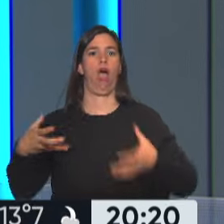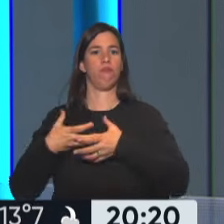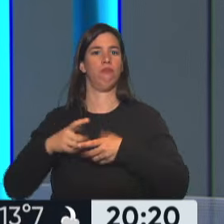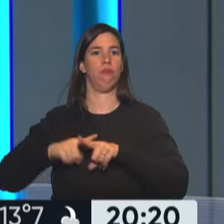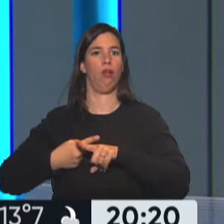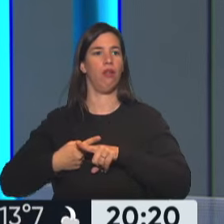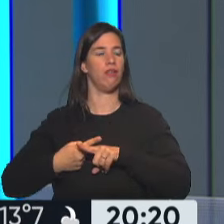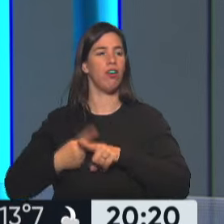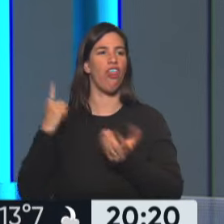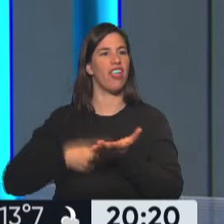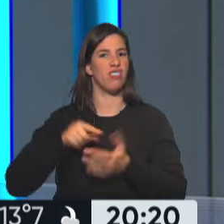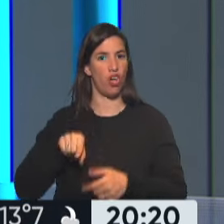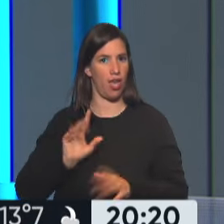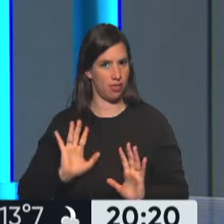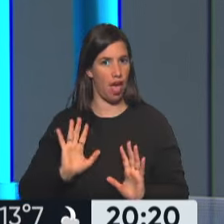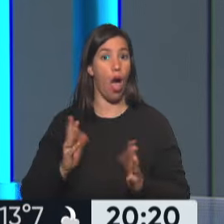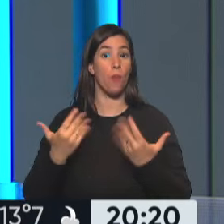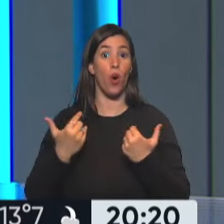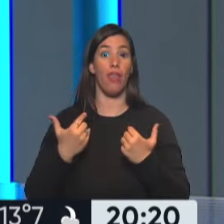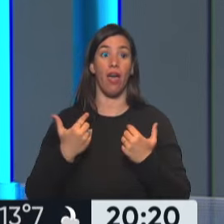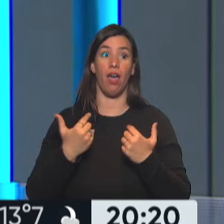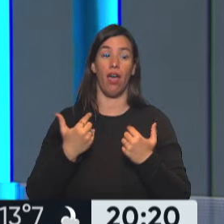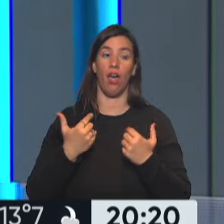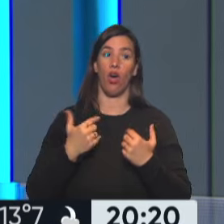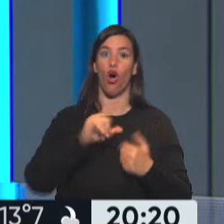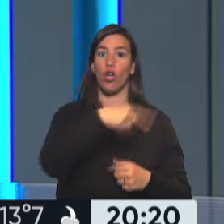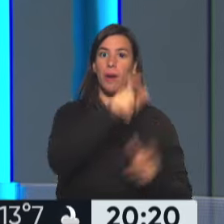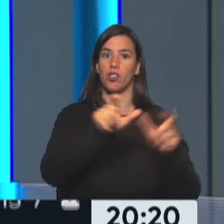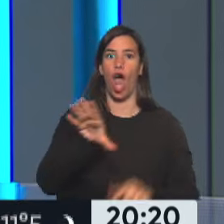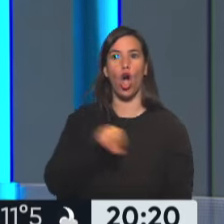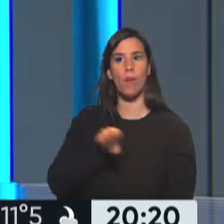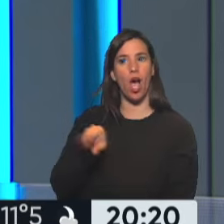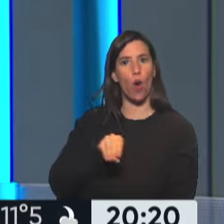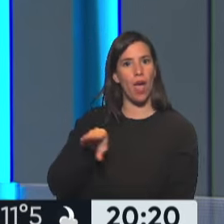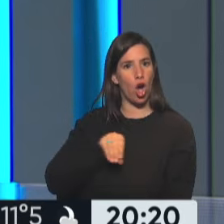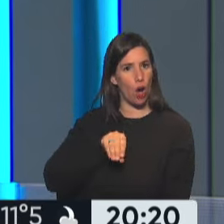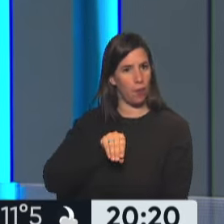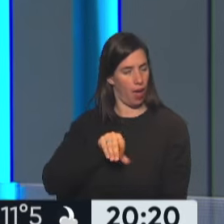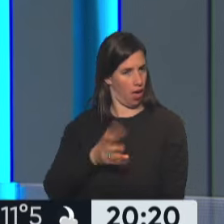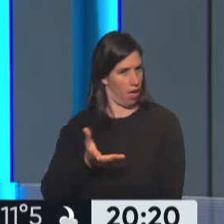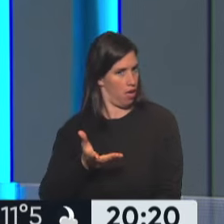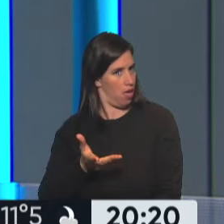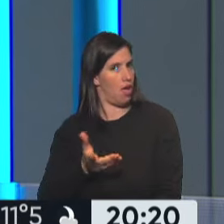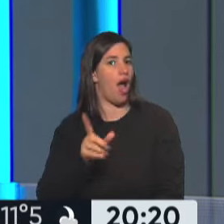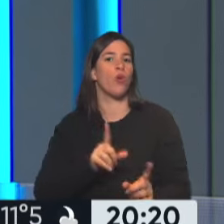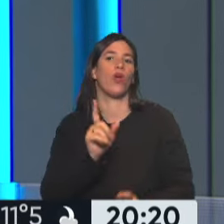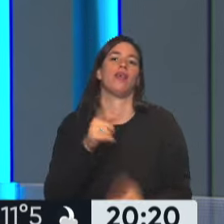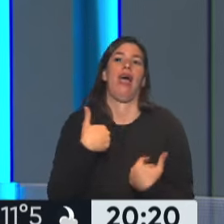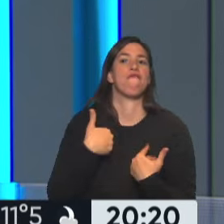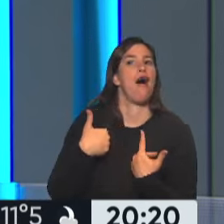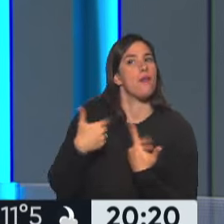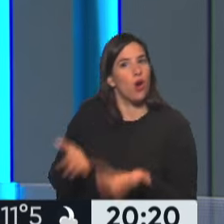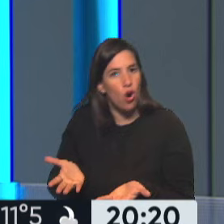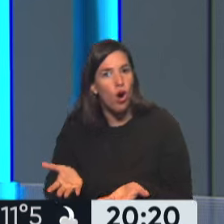digamos replicada por otros diputados de la libertad avanza no quien se han mostrado Bueno a favor digamos o en